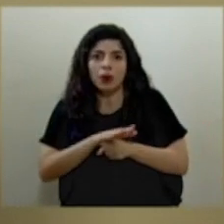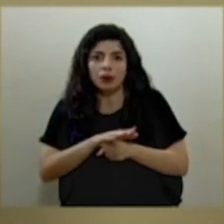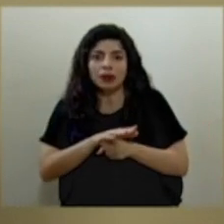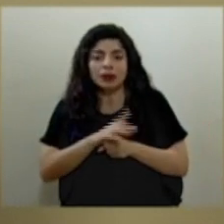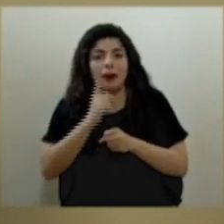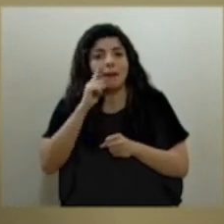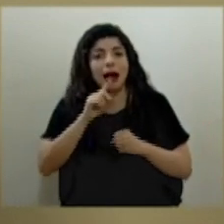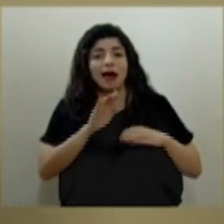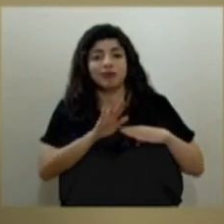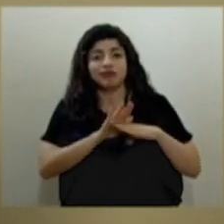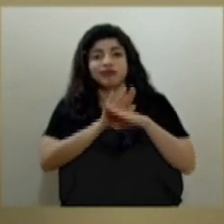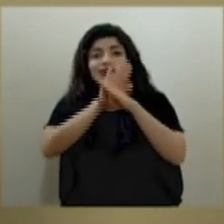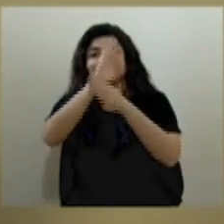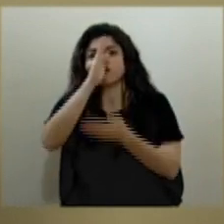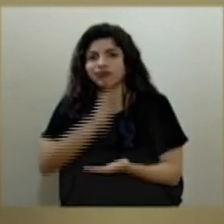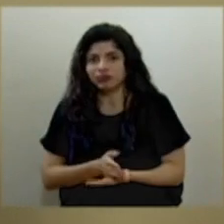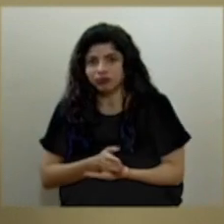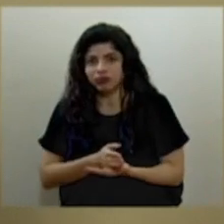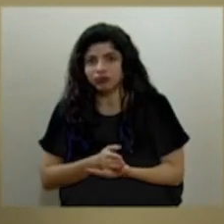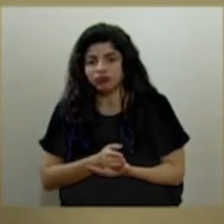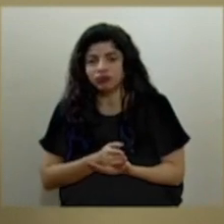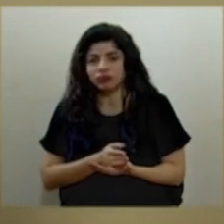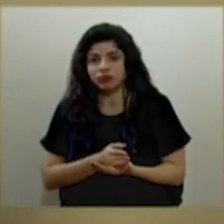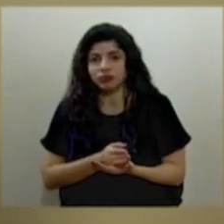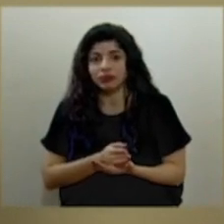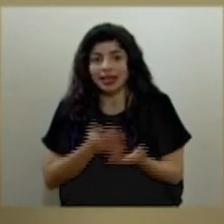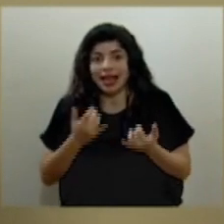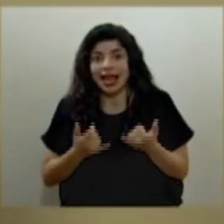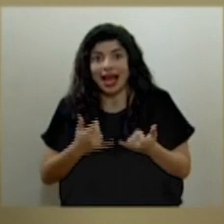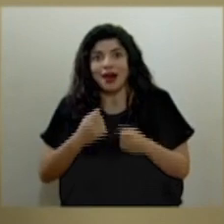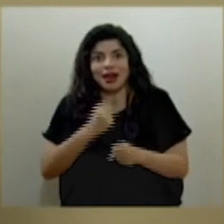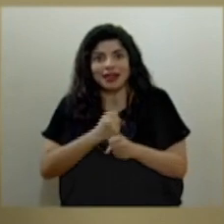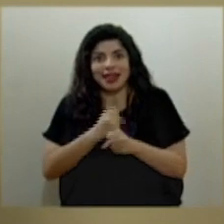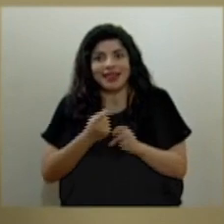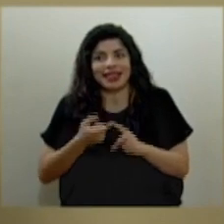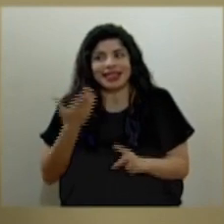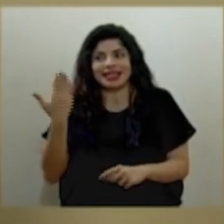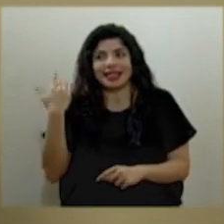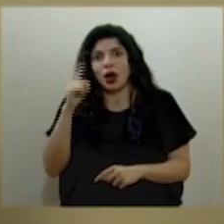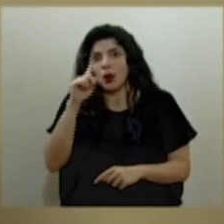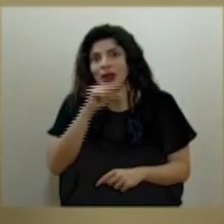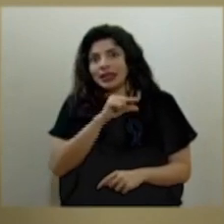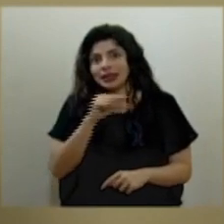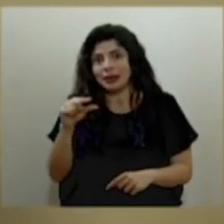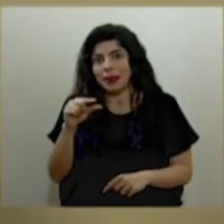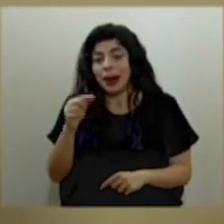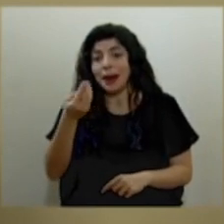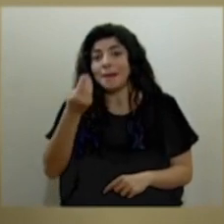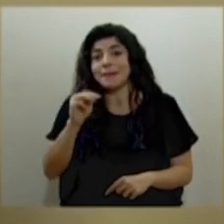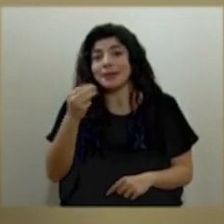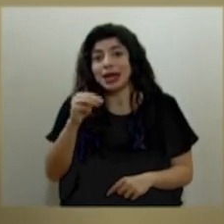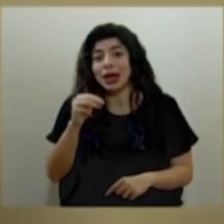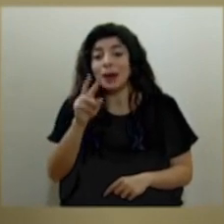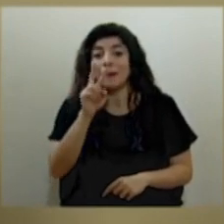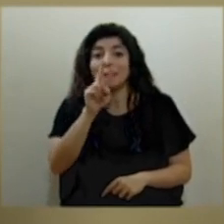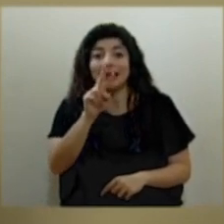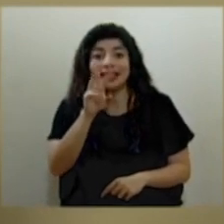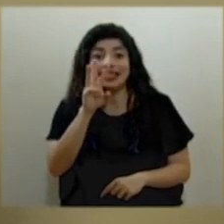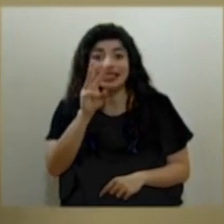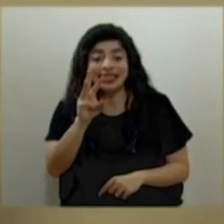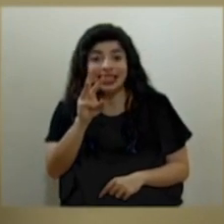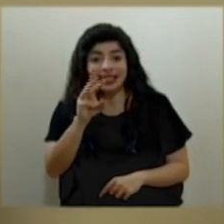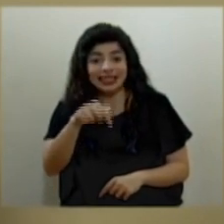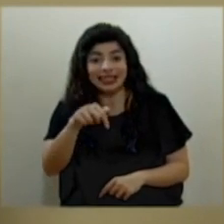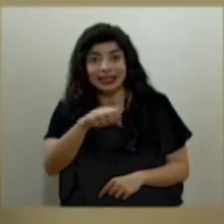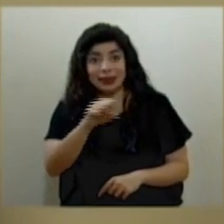por frenar la ola con el que estamos trabajando desde hace ya una semana y que el miércoles 26